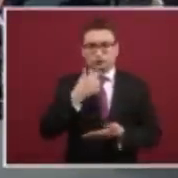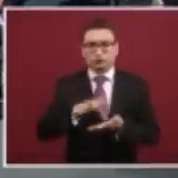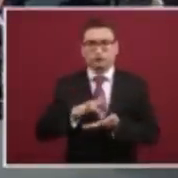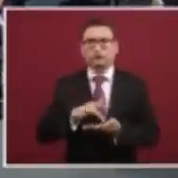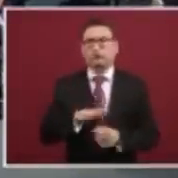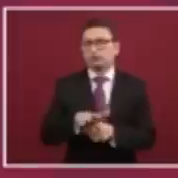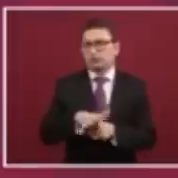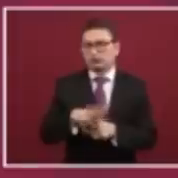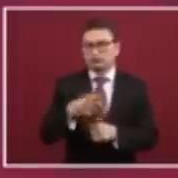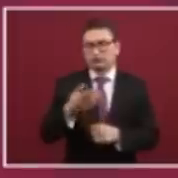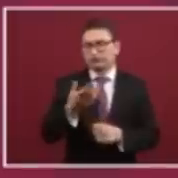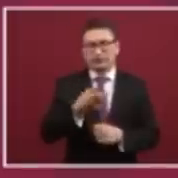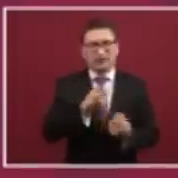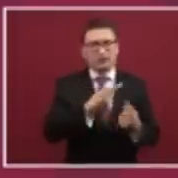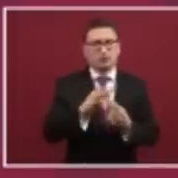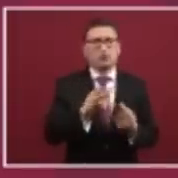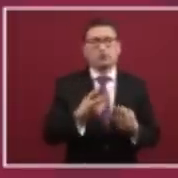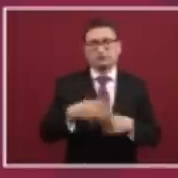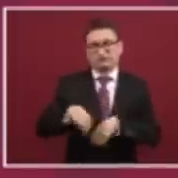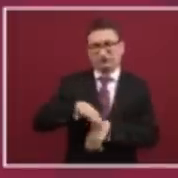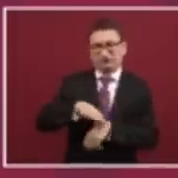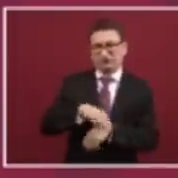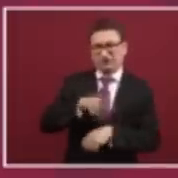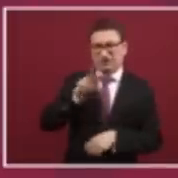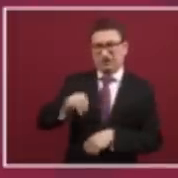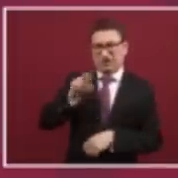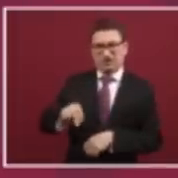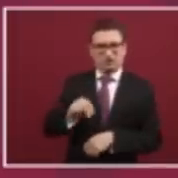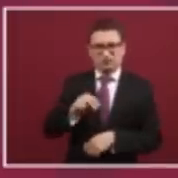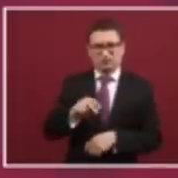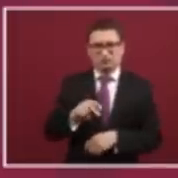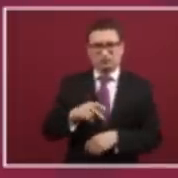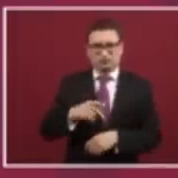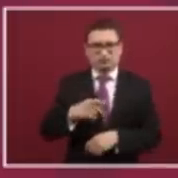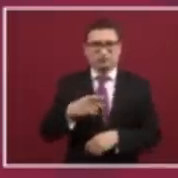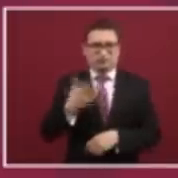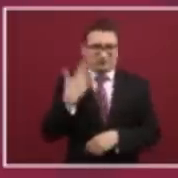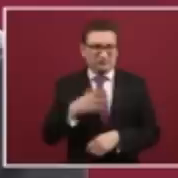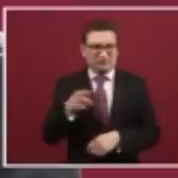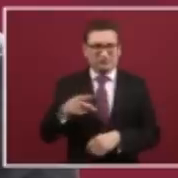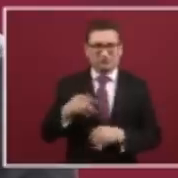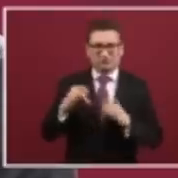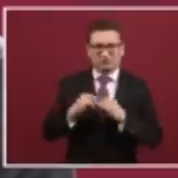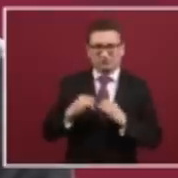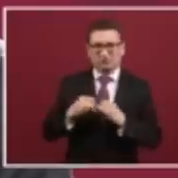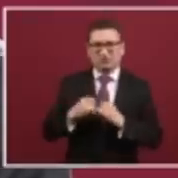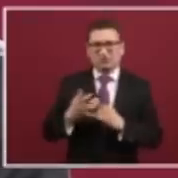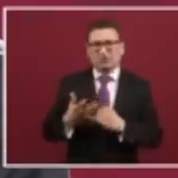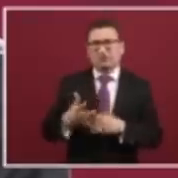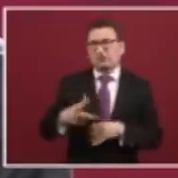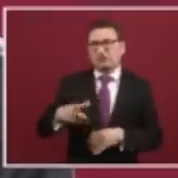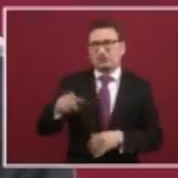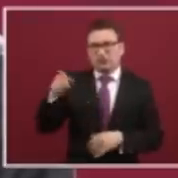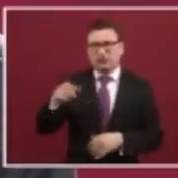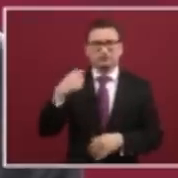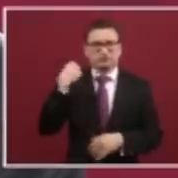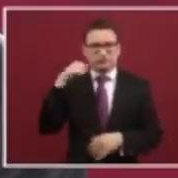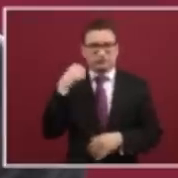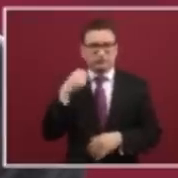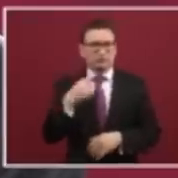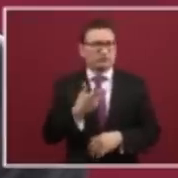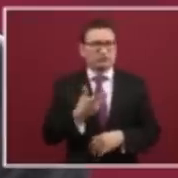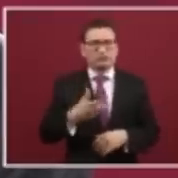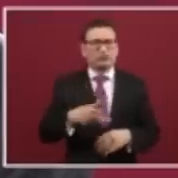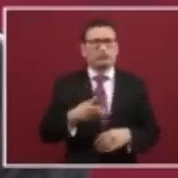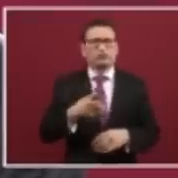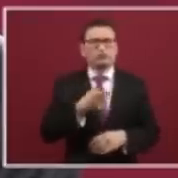la negativa a venderle a una institución de salud en Tabasco, no tenía yo